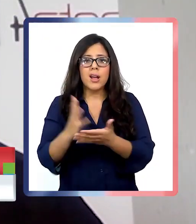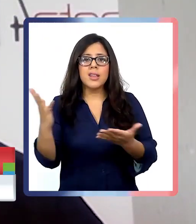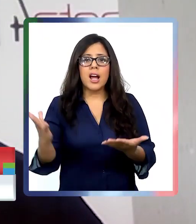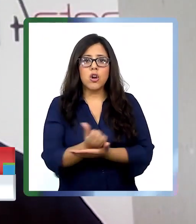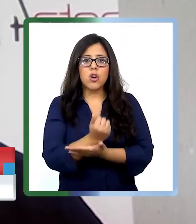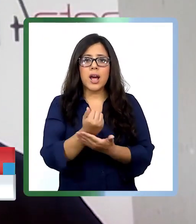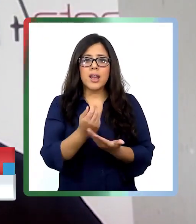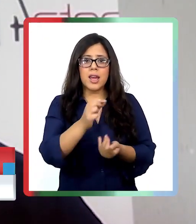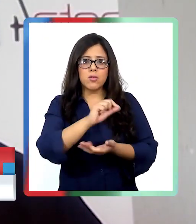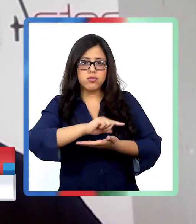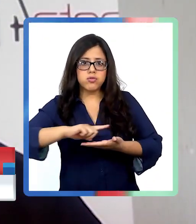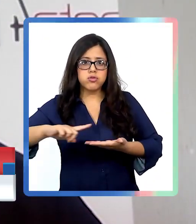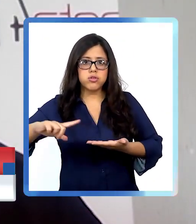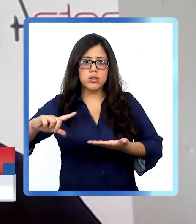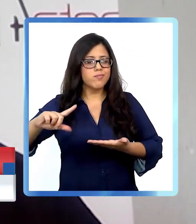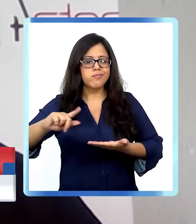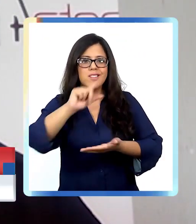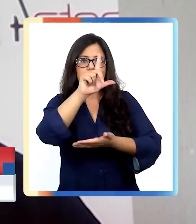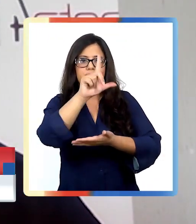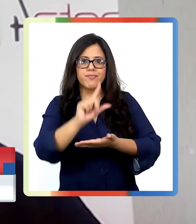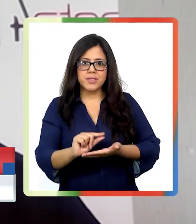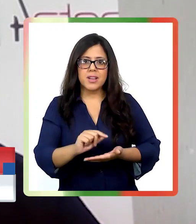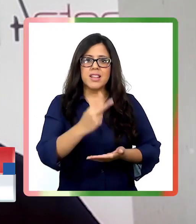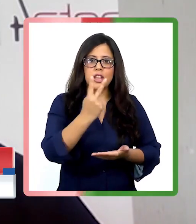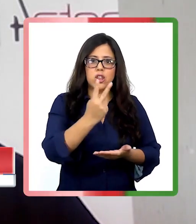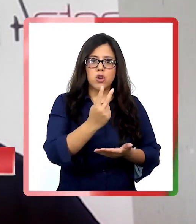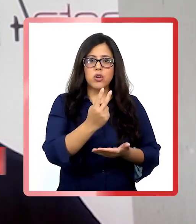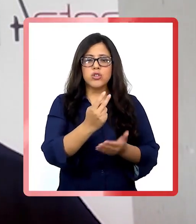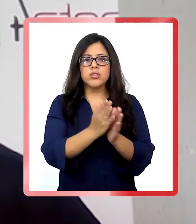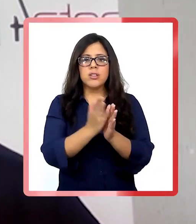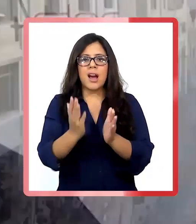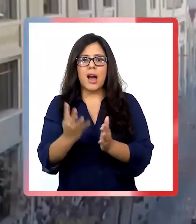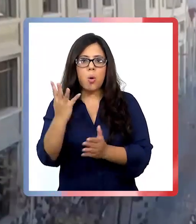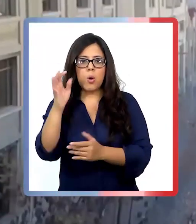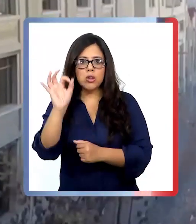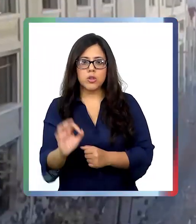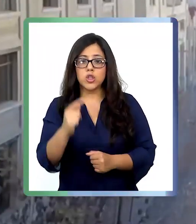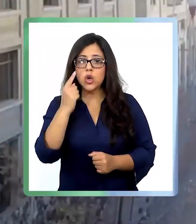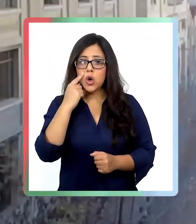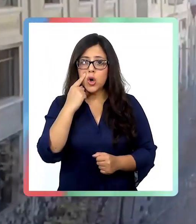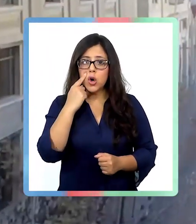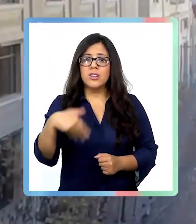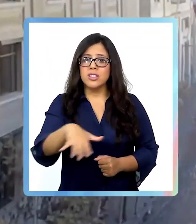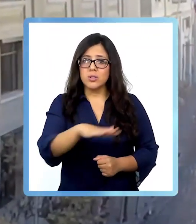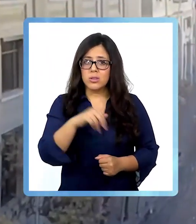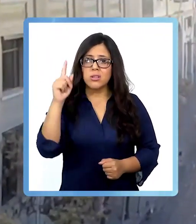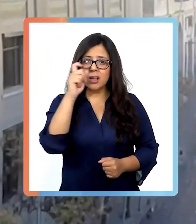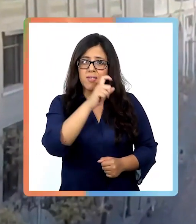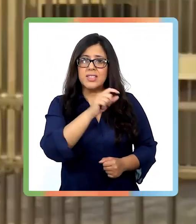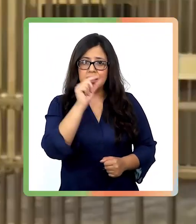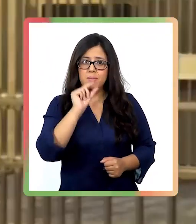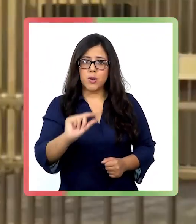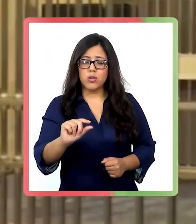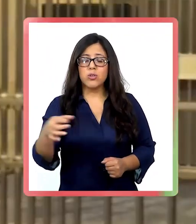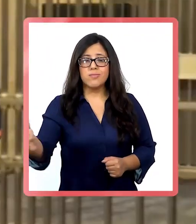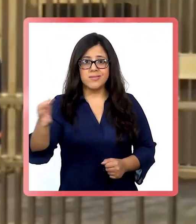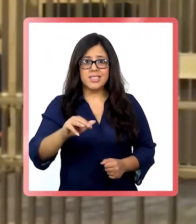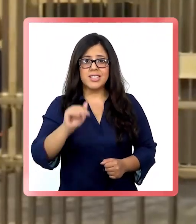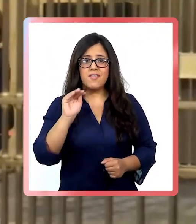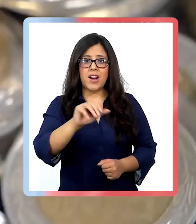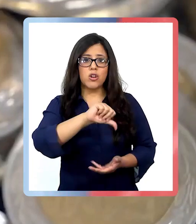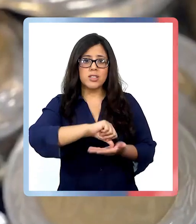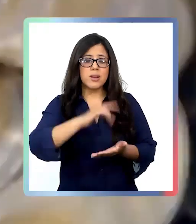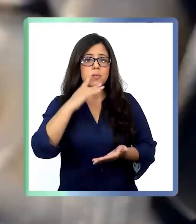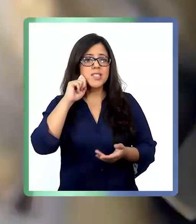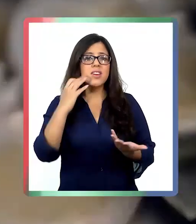lograr reducir la inflación a su rango meta de entre 2 a 4%. Vienen tiempos complejos, según el Banco Central,